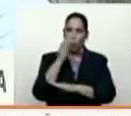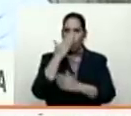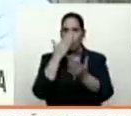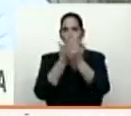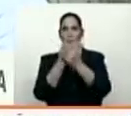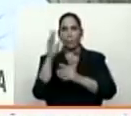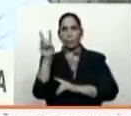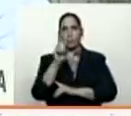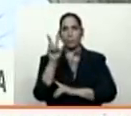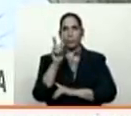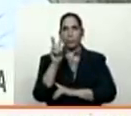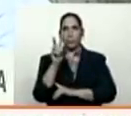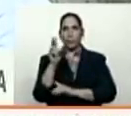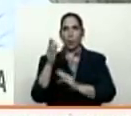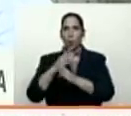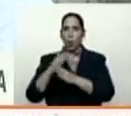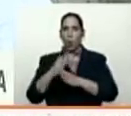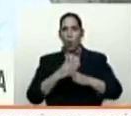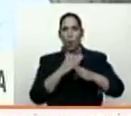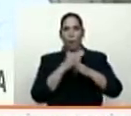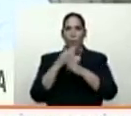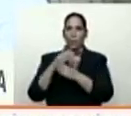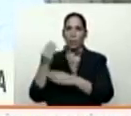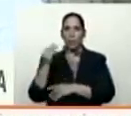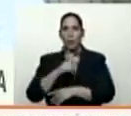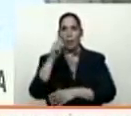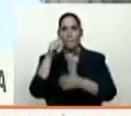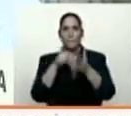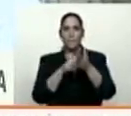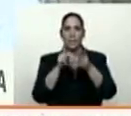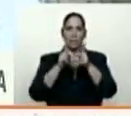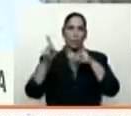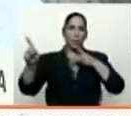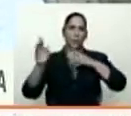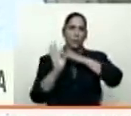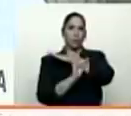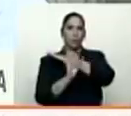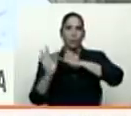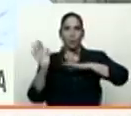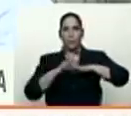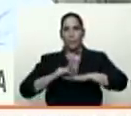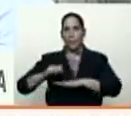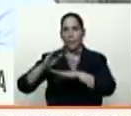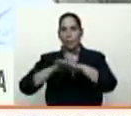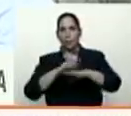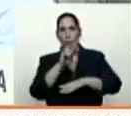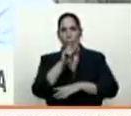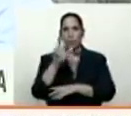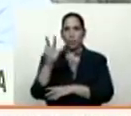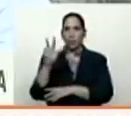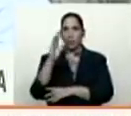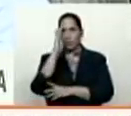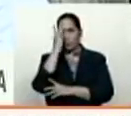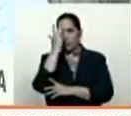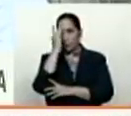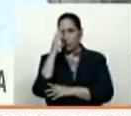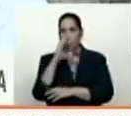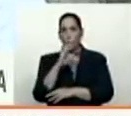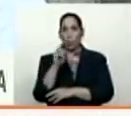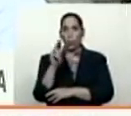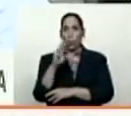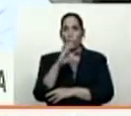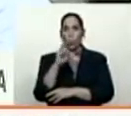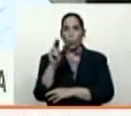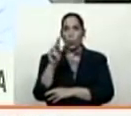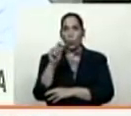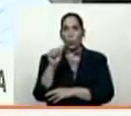2.000 kilómetros de frontera. Lo que ocurrió el 23 de febrero en Cúcuta es